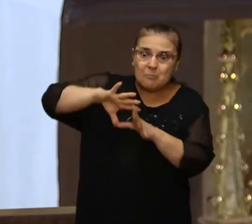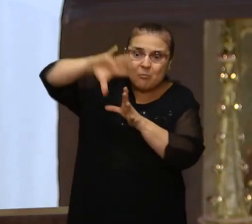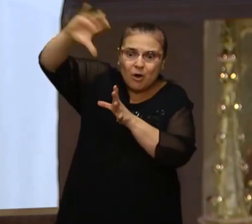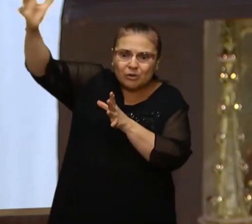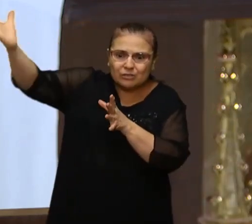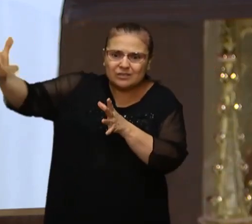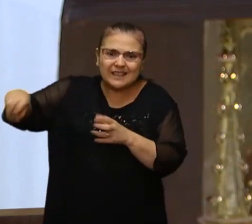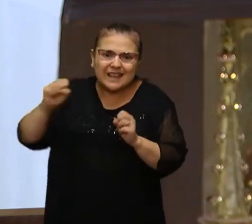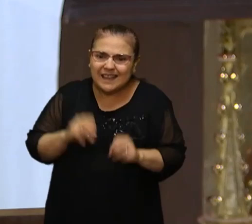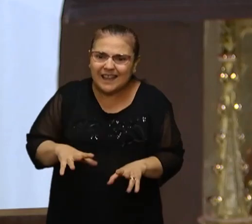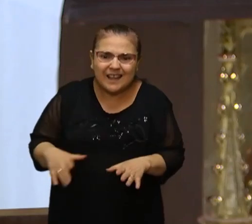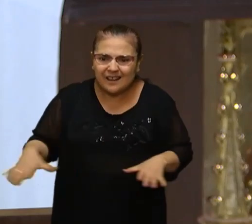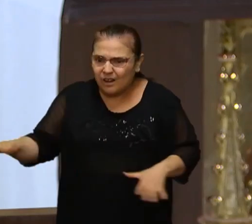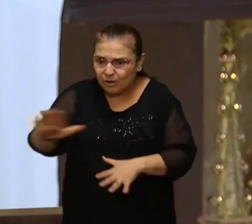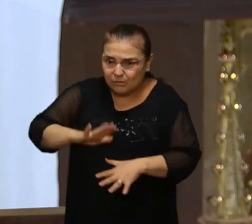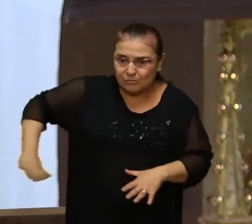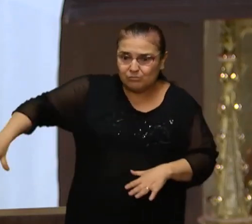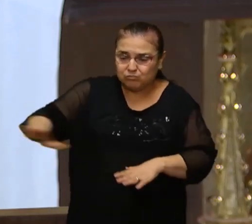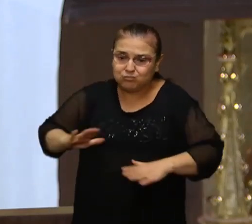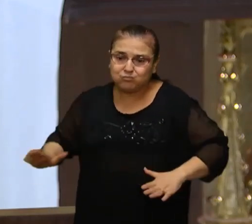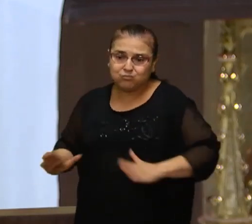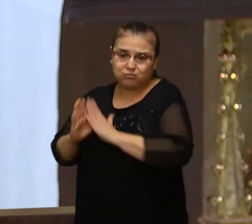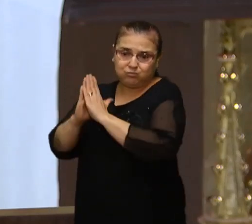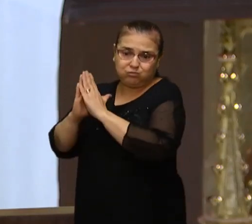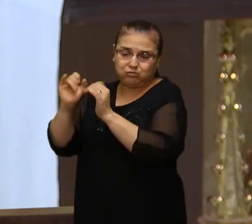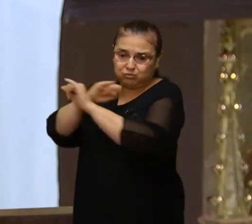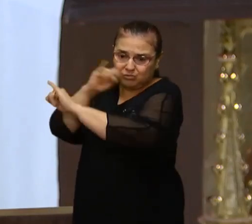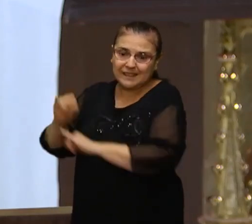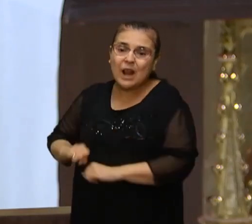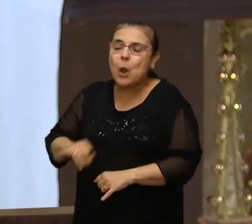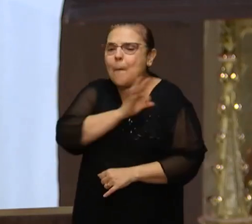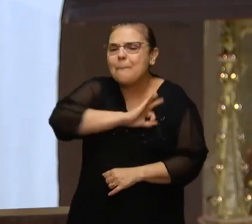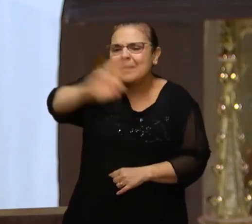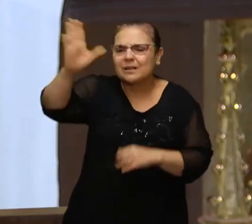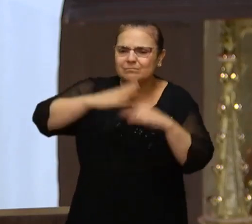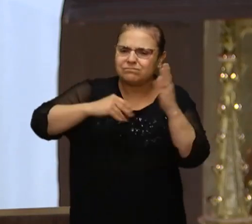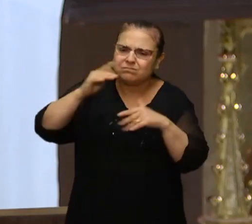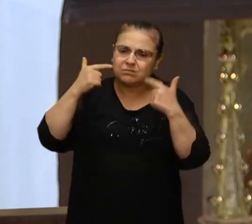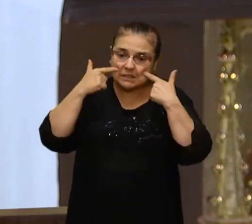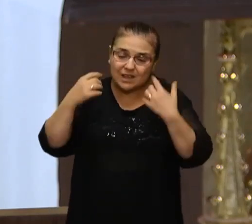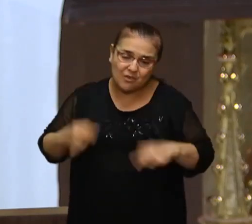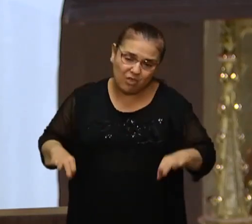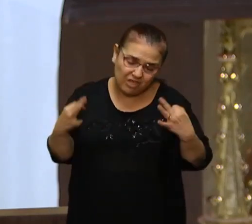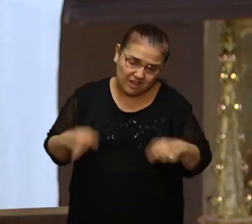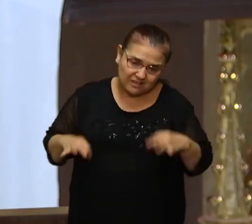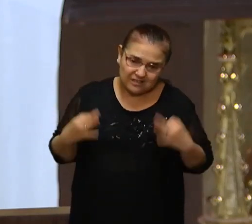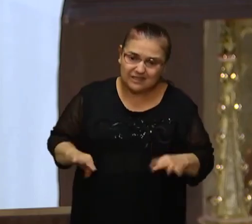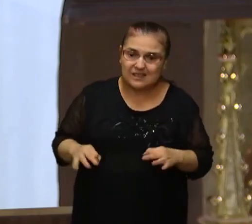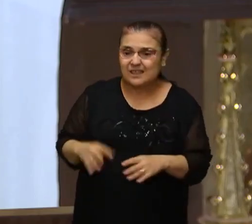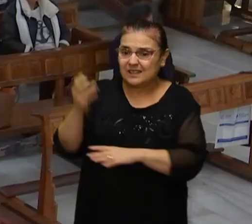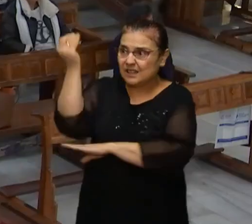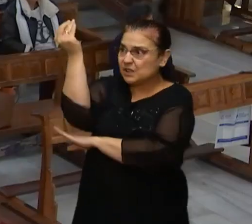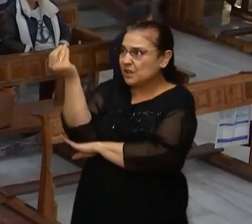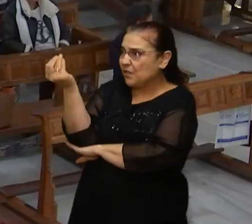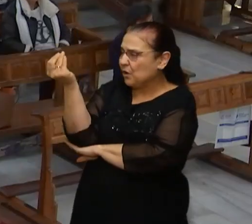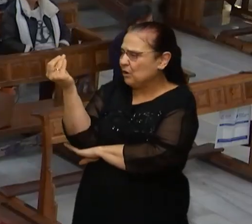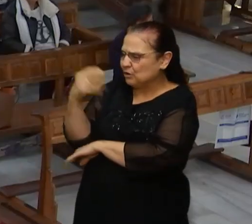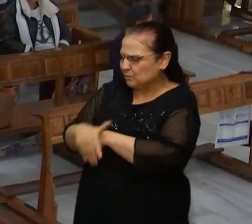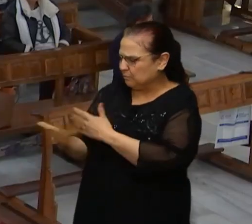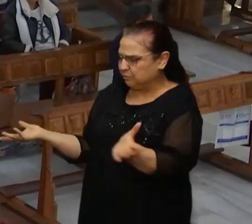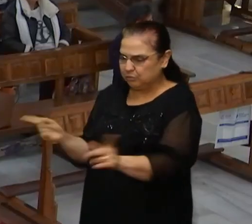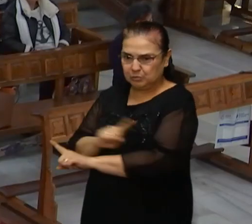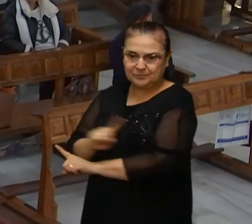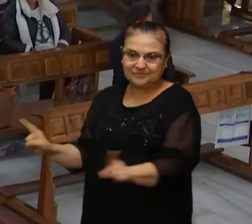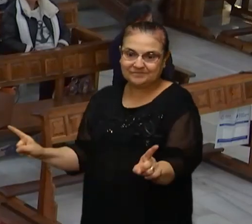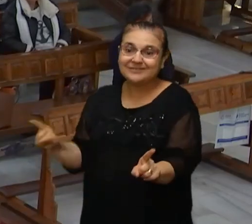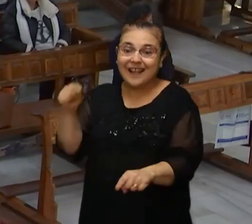recinto sacro el hombre de manos inocentes y puro corazón que no confía en los ídolos Esta es la